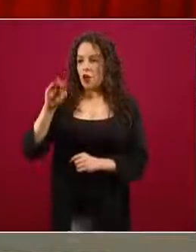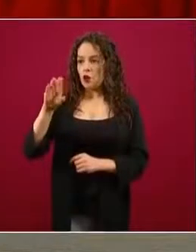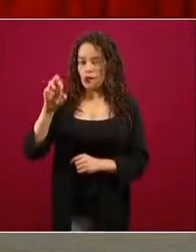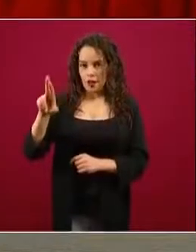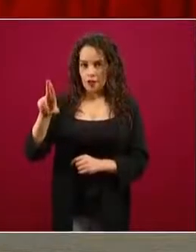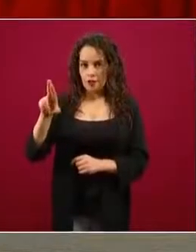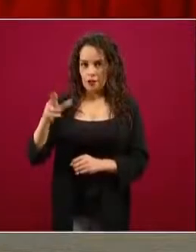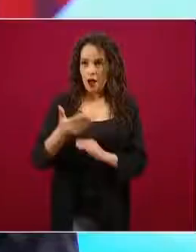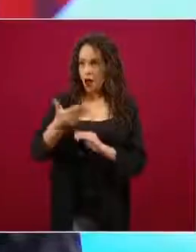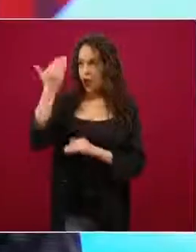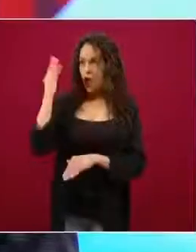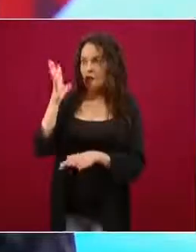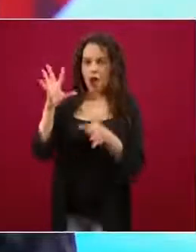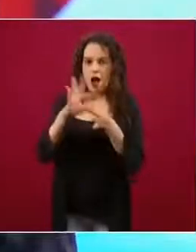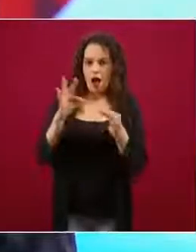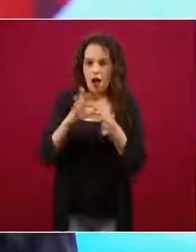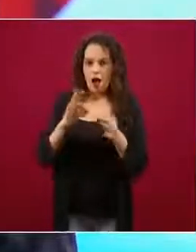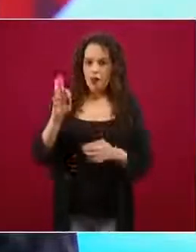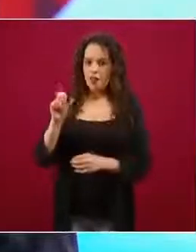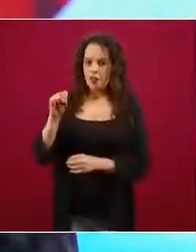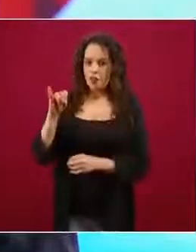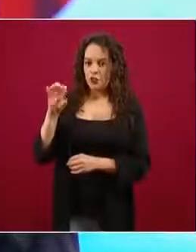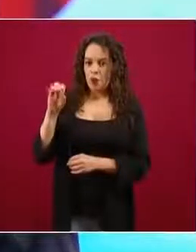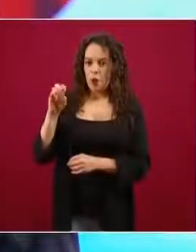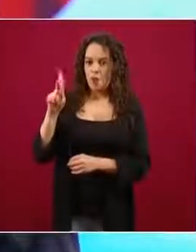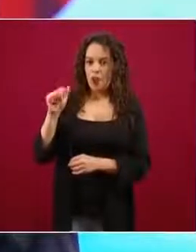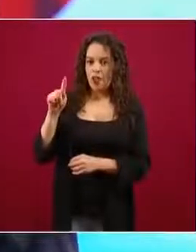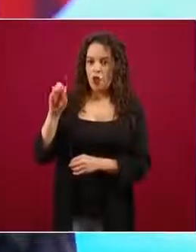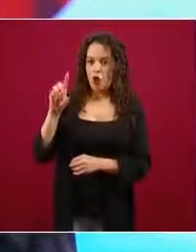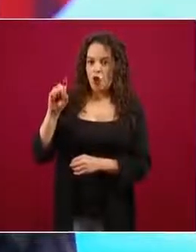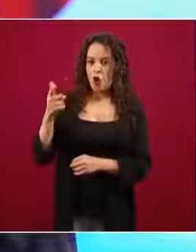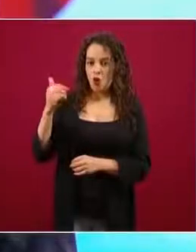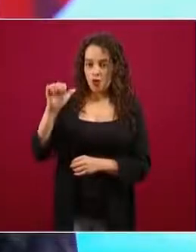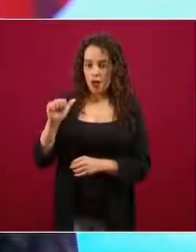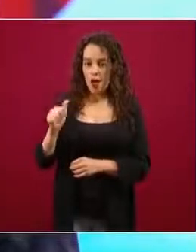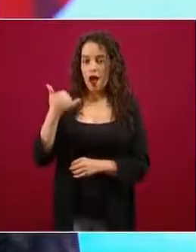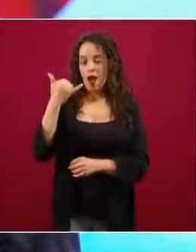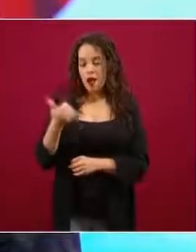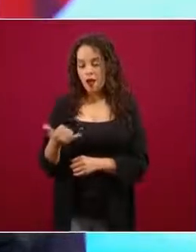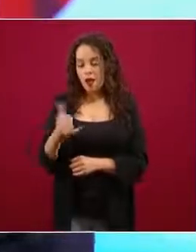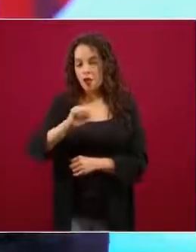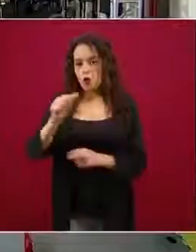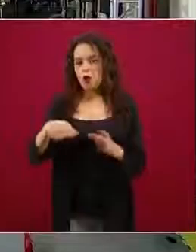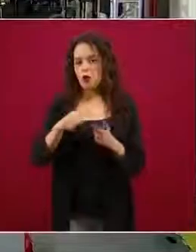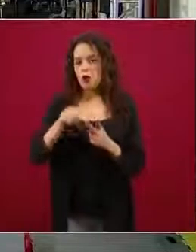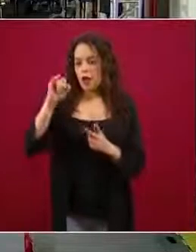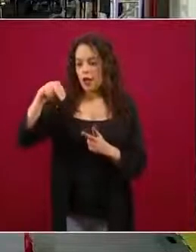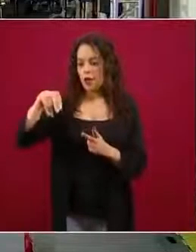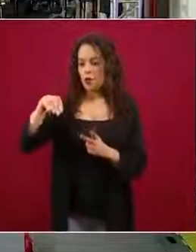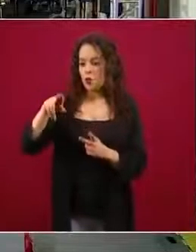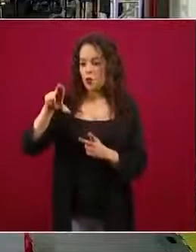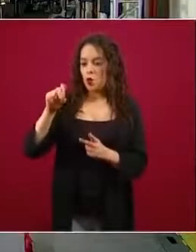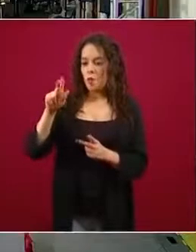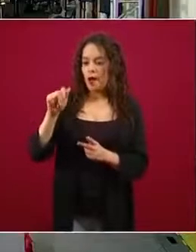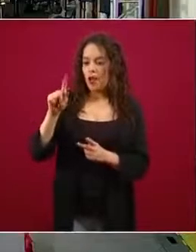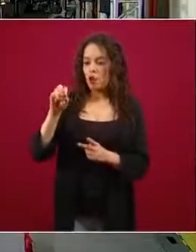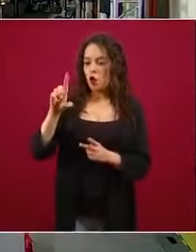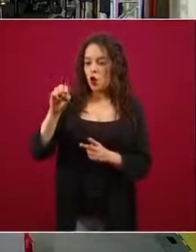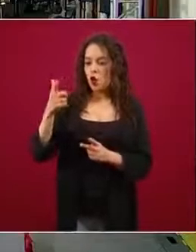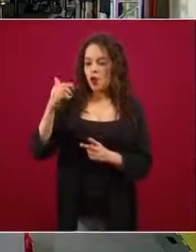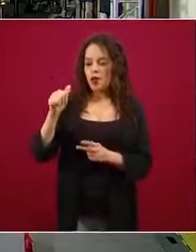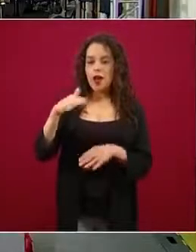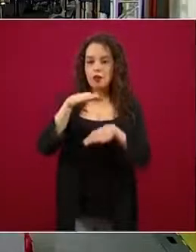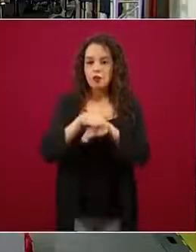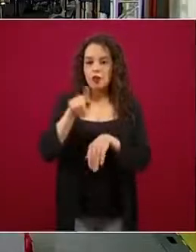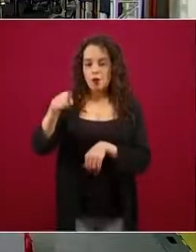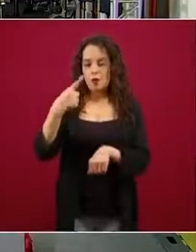haga una actualización de la fisiopatología y la inmunopatología del COVID. Vamos a dar lugar a una de